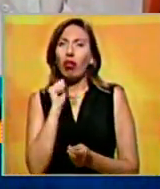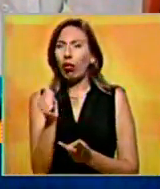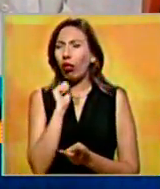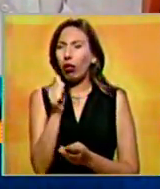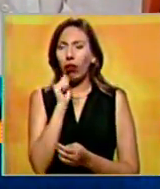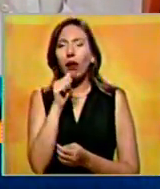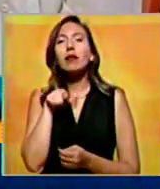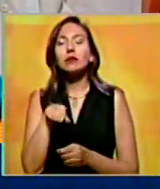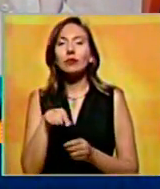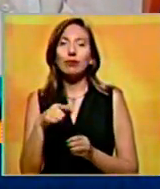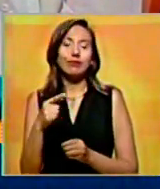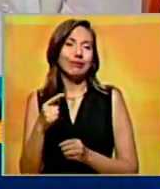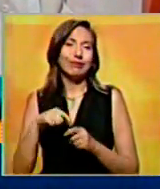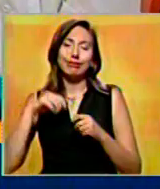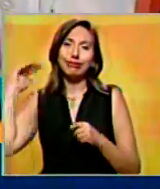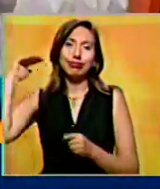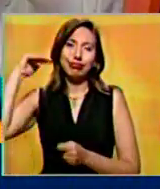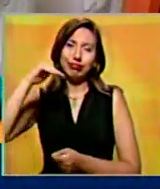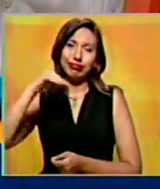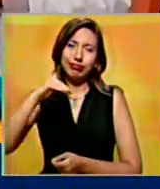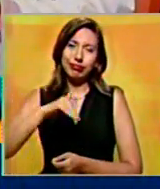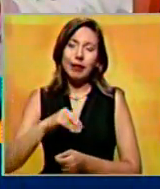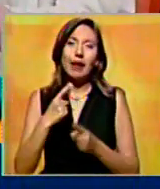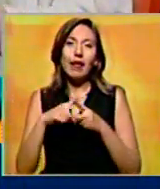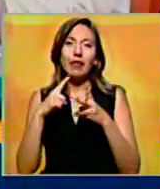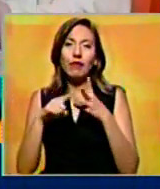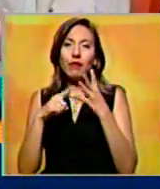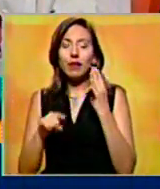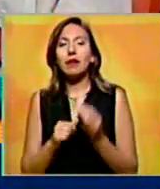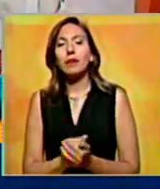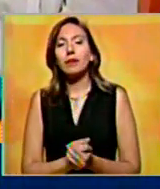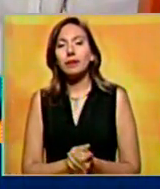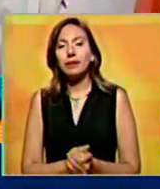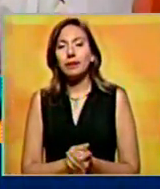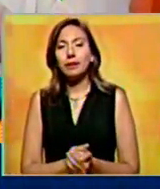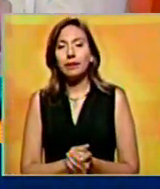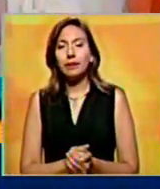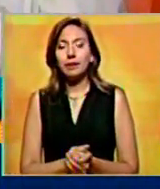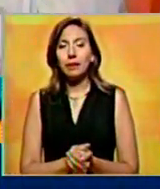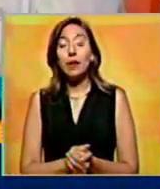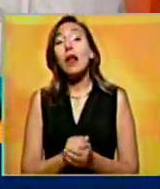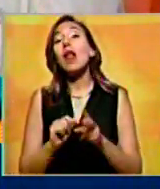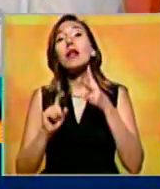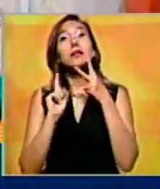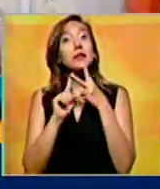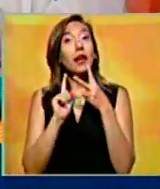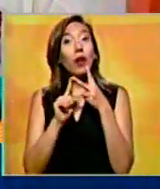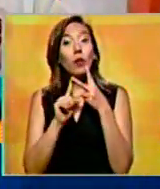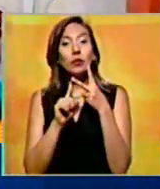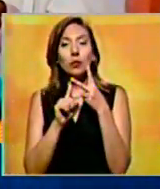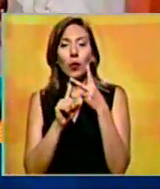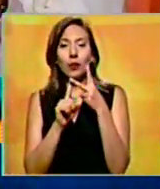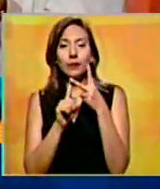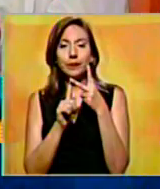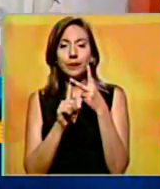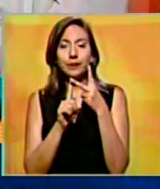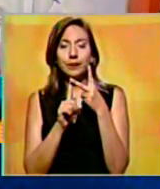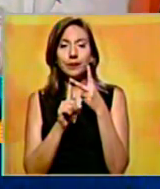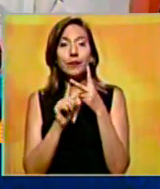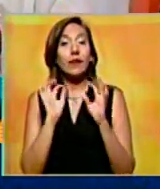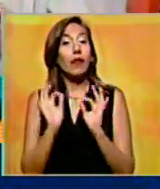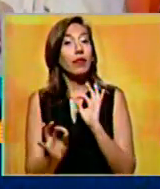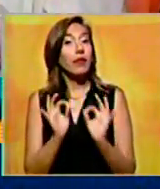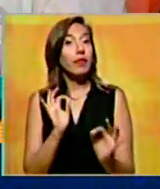va irreversiblemente a dañar el hígado en distintos estadios, pero lo va a dañar. Lo segundo que hacemos que hace daño es la